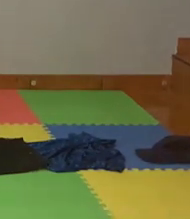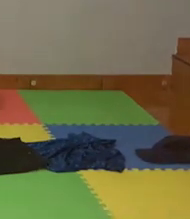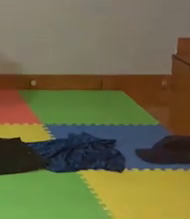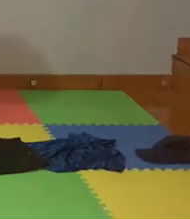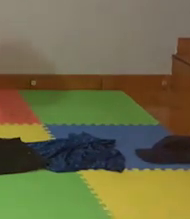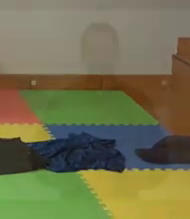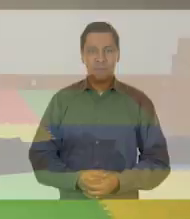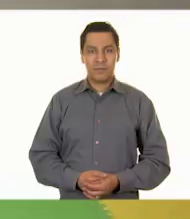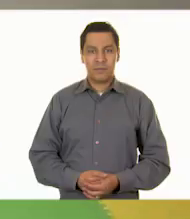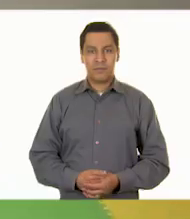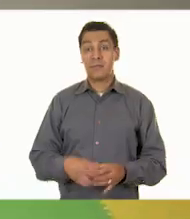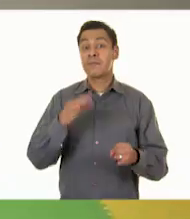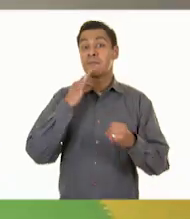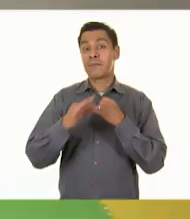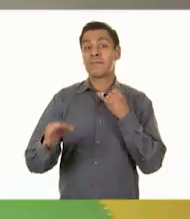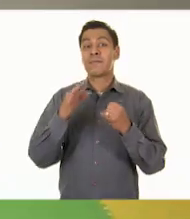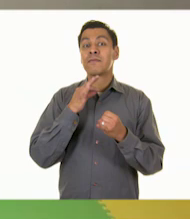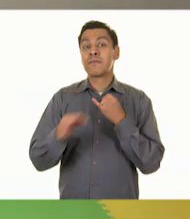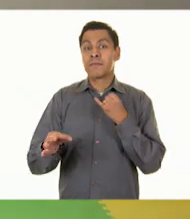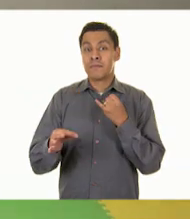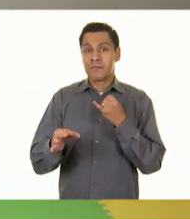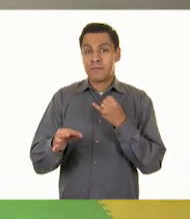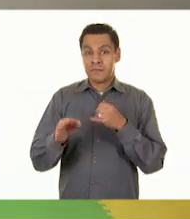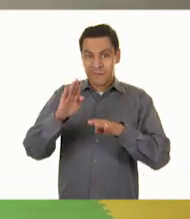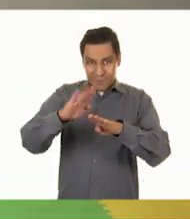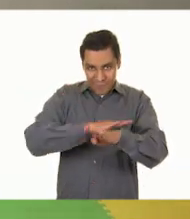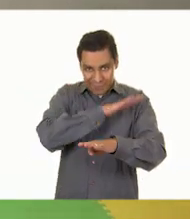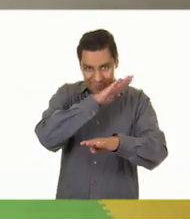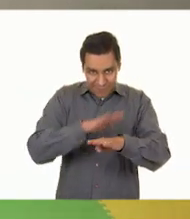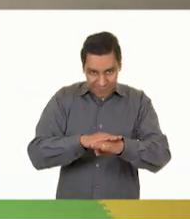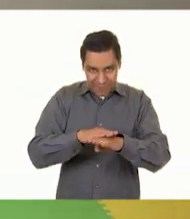por último pondremos las calcetas